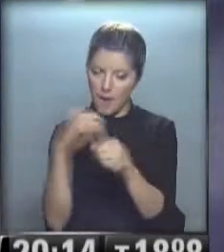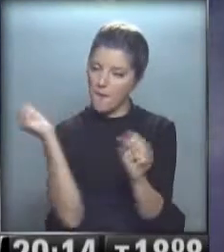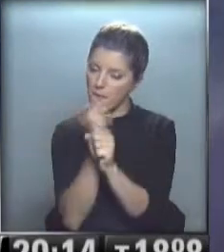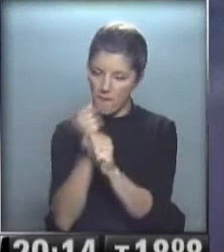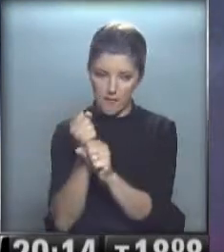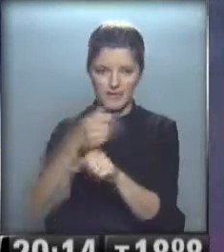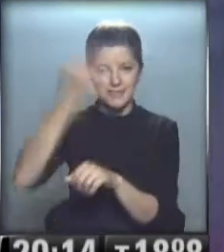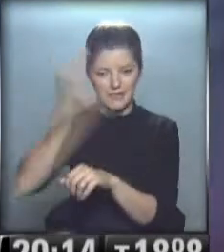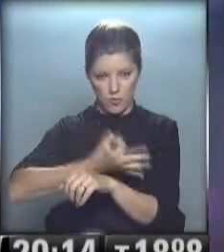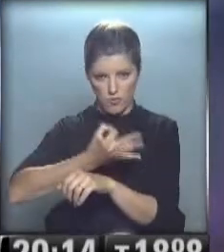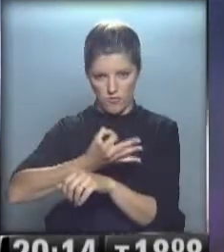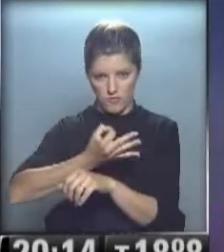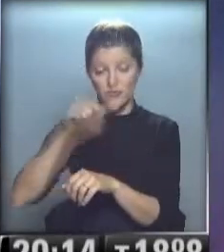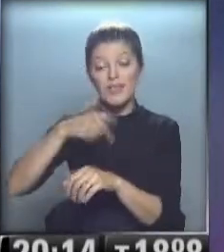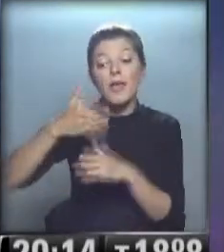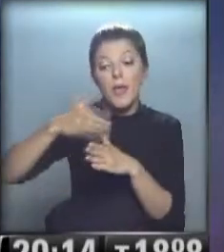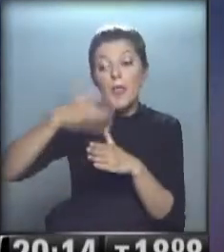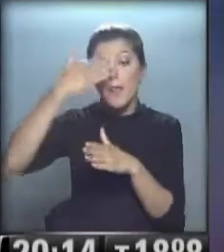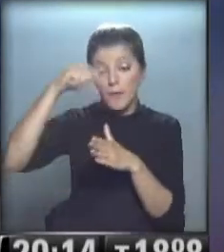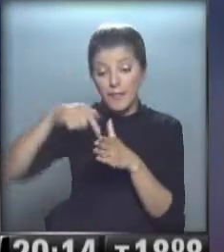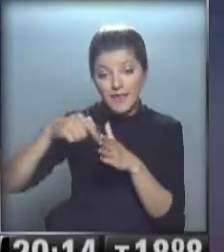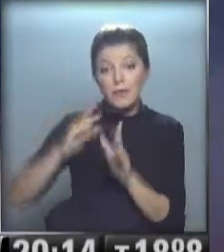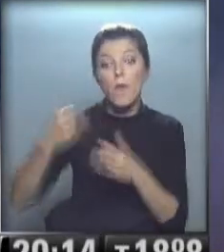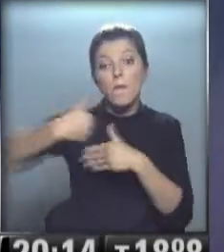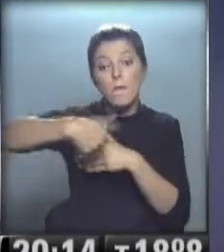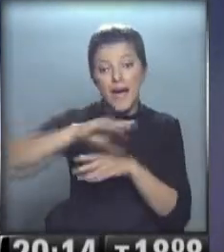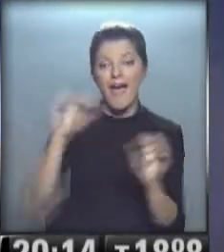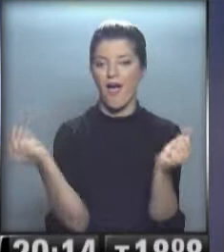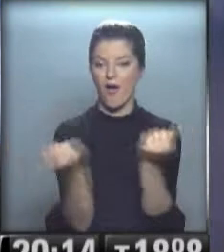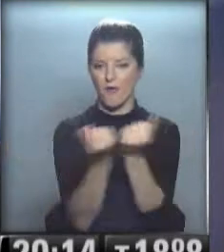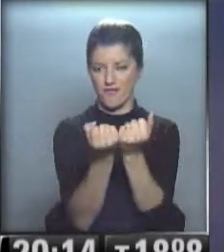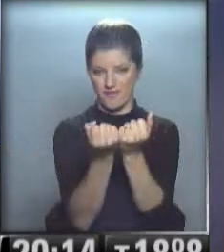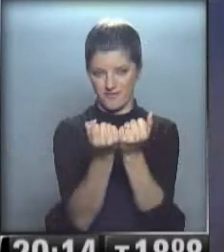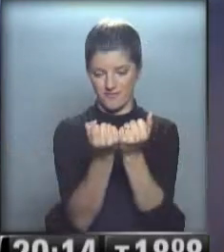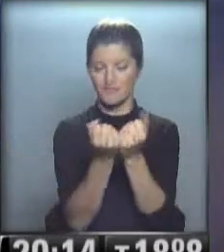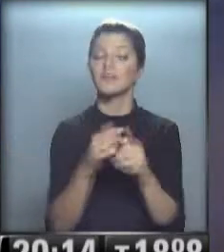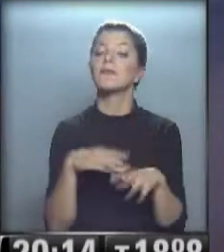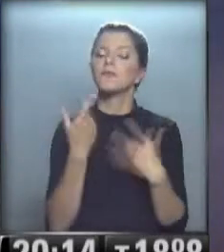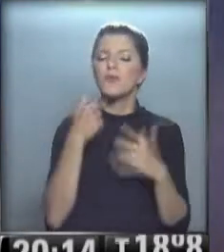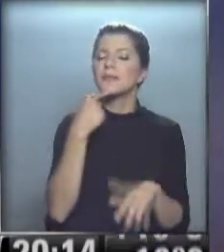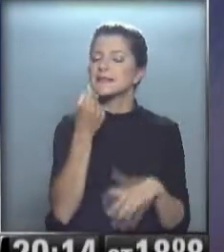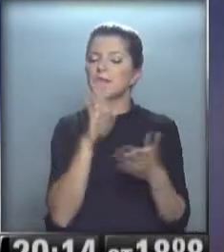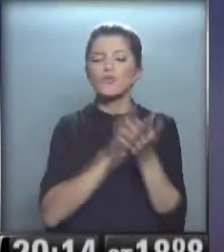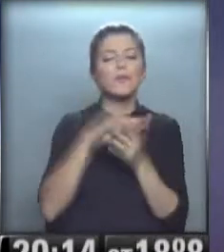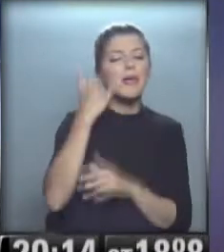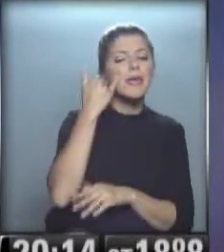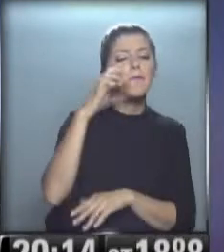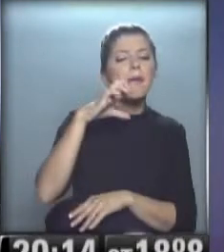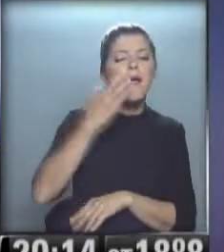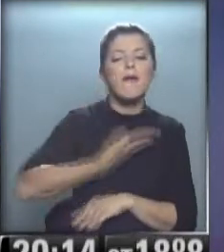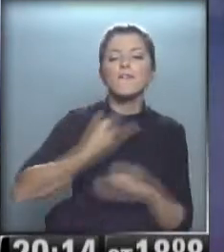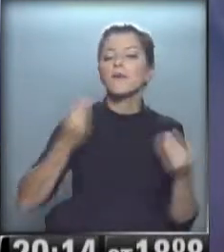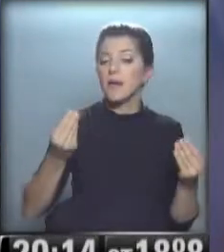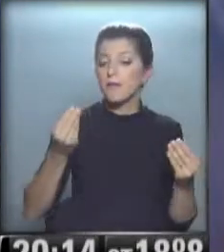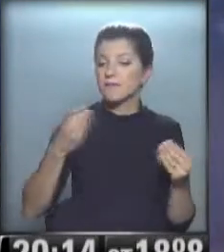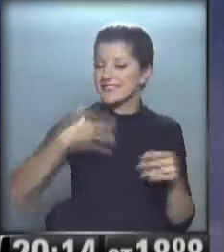principio de acuerdo con YPF por el tema de la compensación. Decíamos, ¿qué puede pasar con YPF? Seguramente a